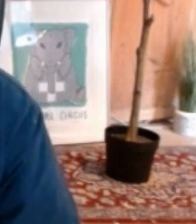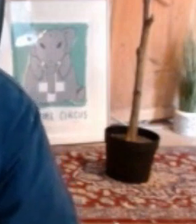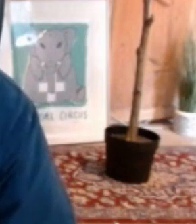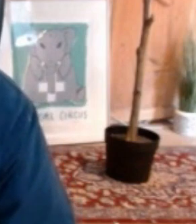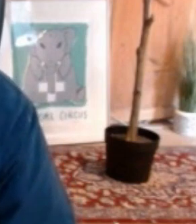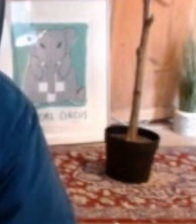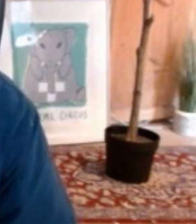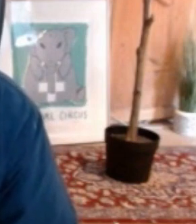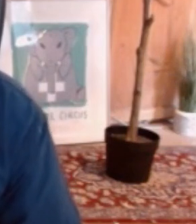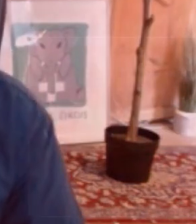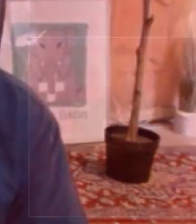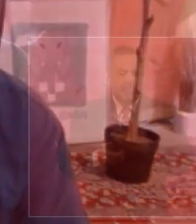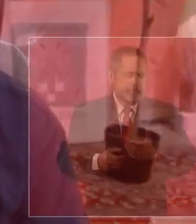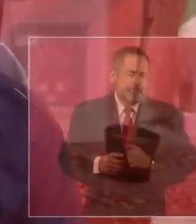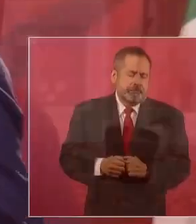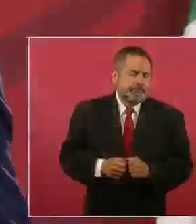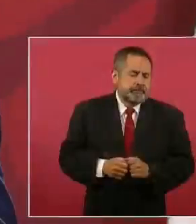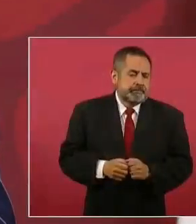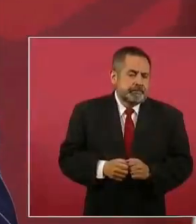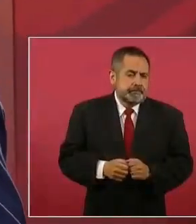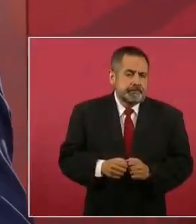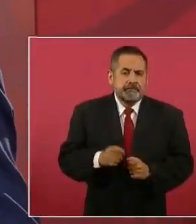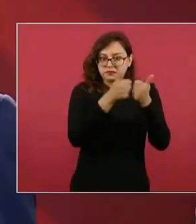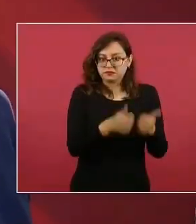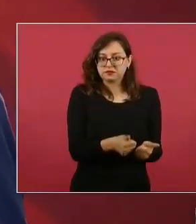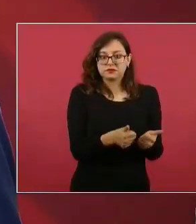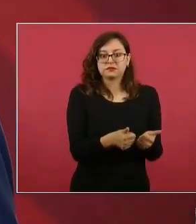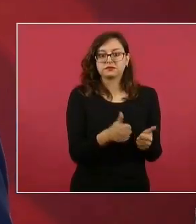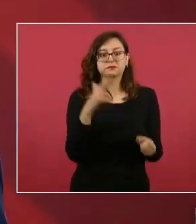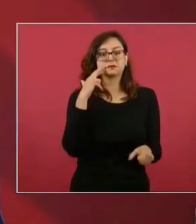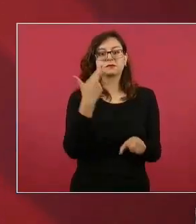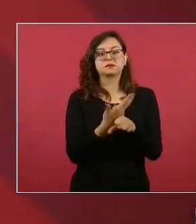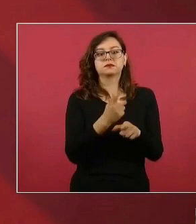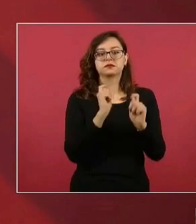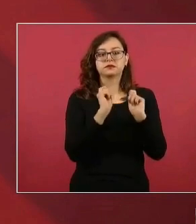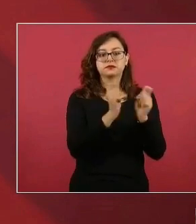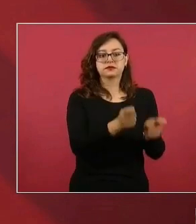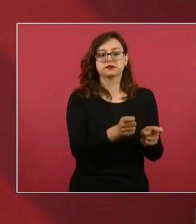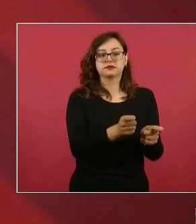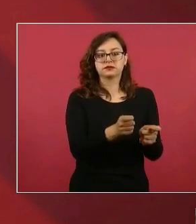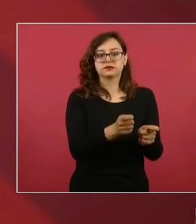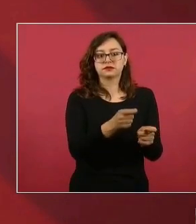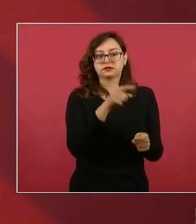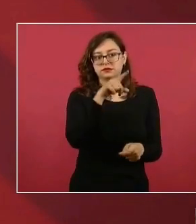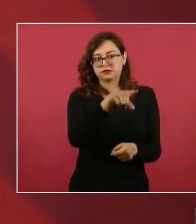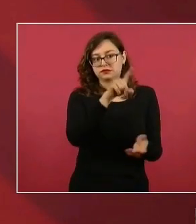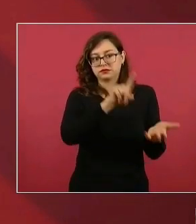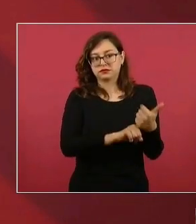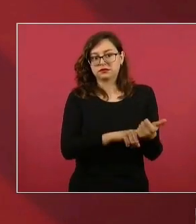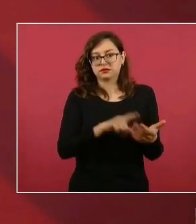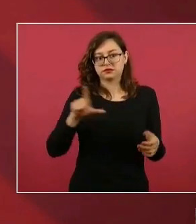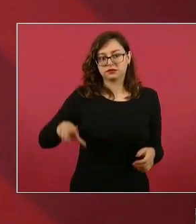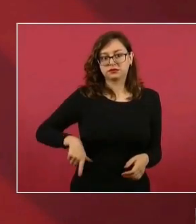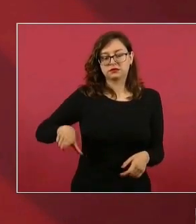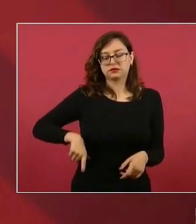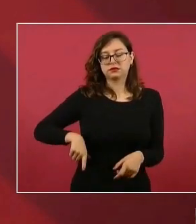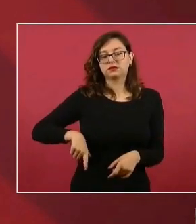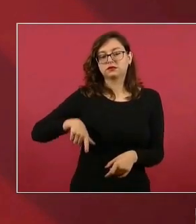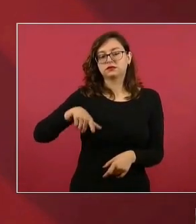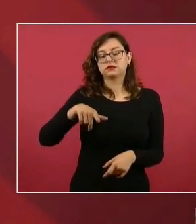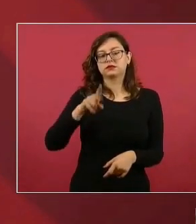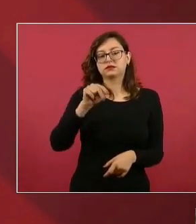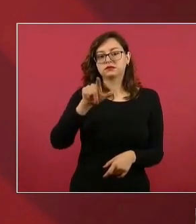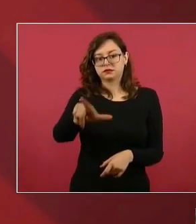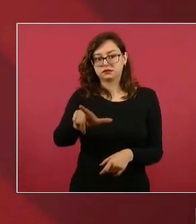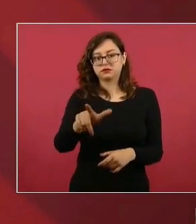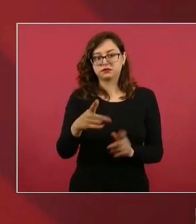caso, aseguró que quienes escriben en El Norte, ya sabe usted, el padre del Reforma, puro sabiendo conservador, que no entiende